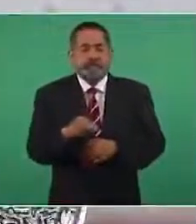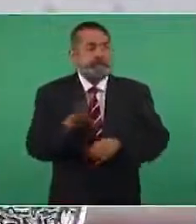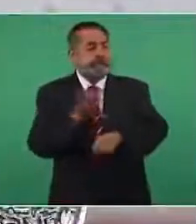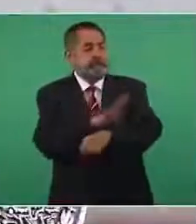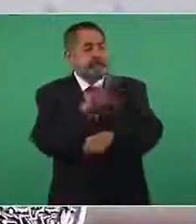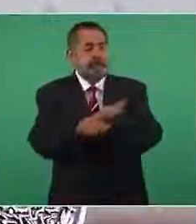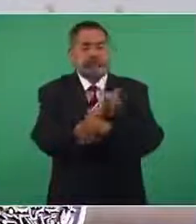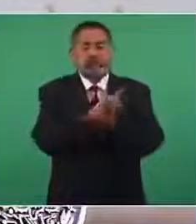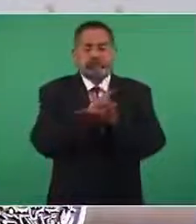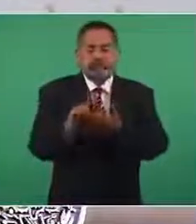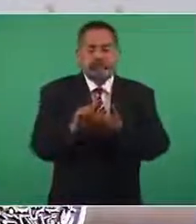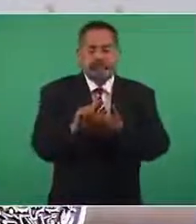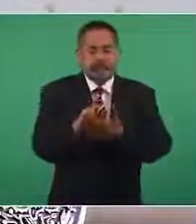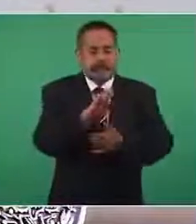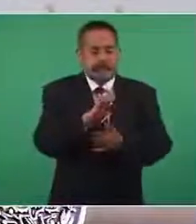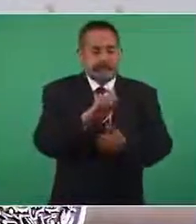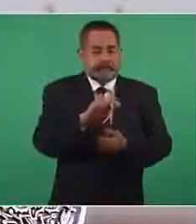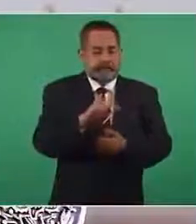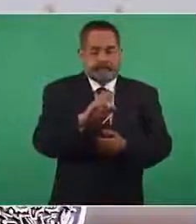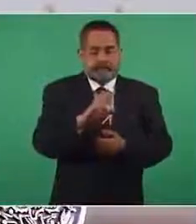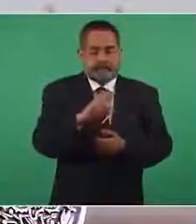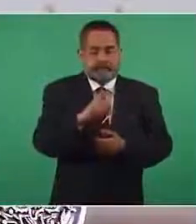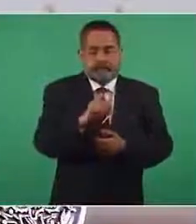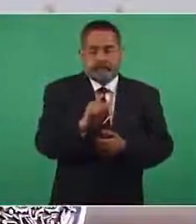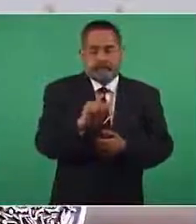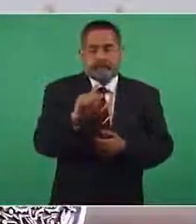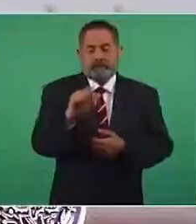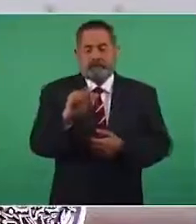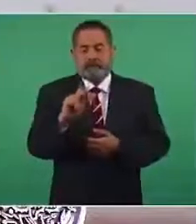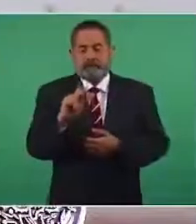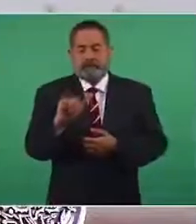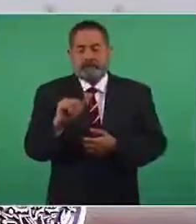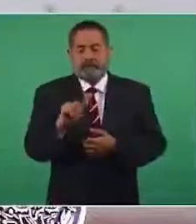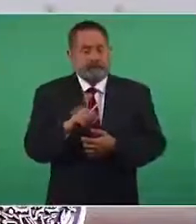Ya lo hemos explicado aquí. Contamos con